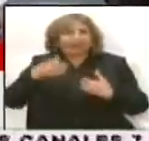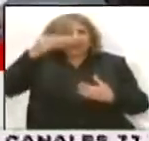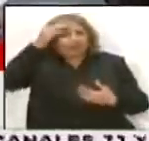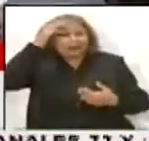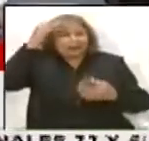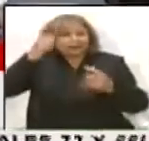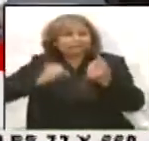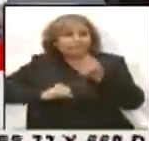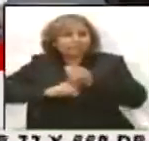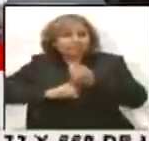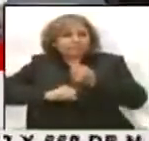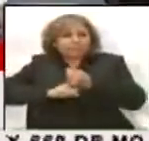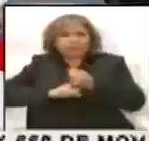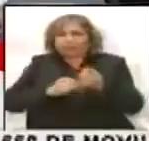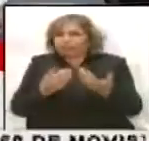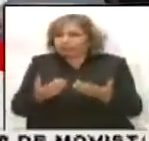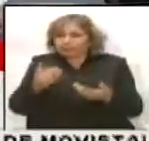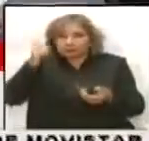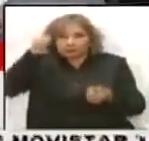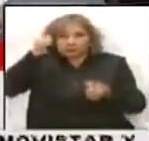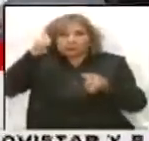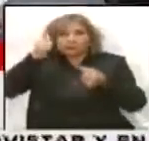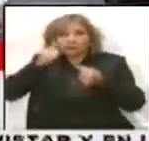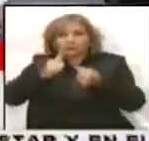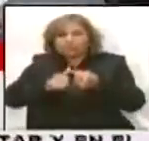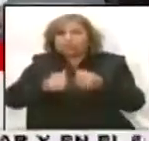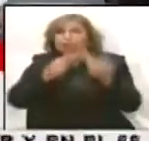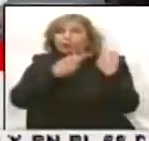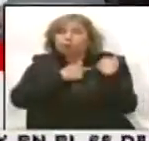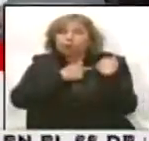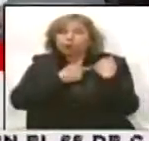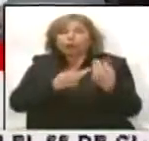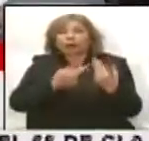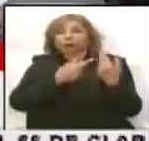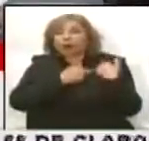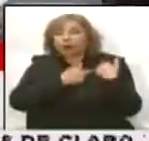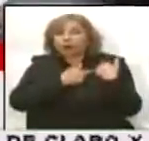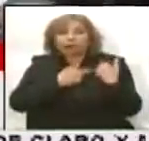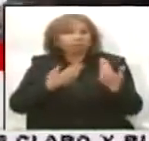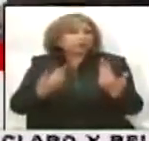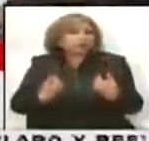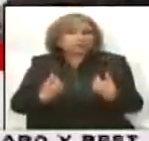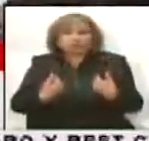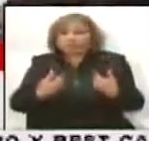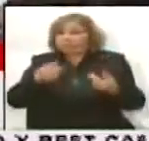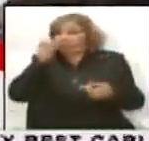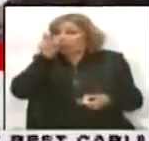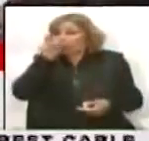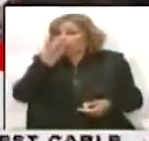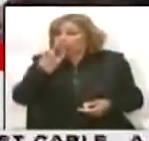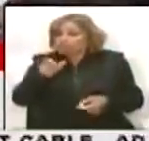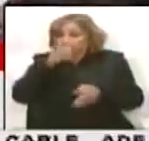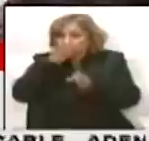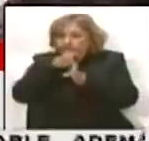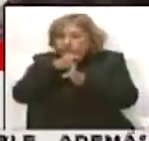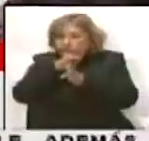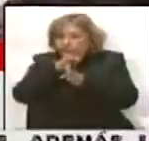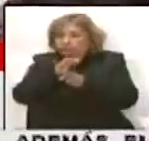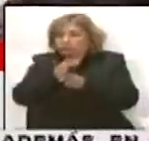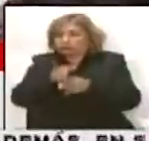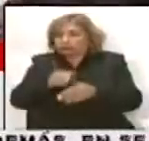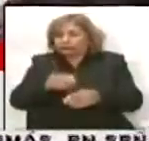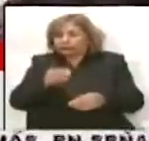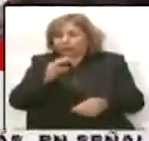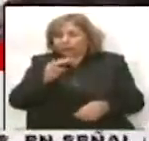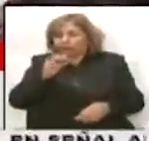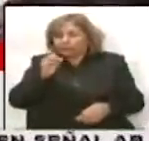de fortalecer al lugar de la memoria. Hemos tenido encargaturas, por ejemplo, al lugar de la memoria, no tenemos personal de línea en el lugar de la memoria. Congresista